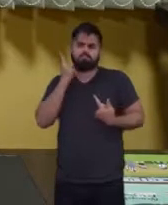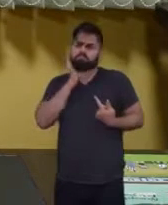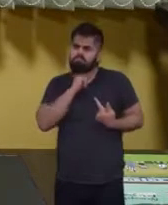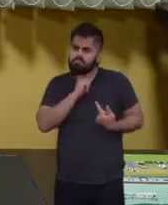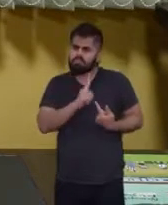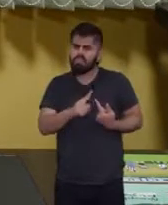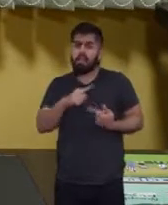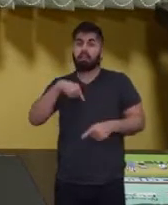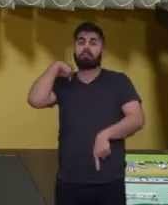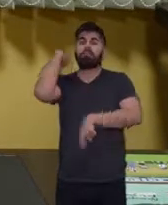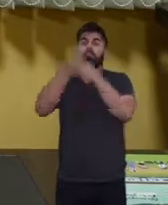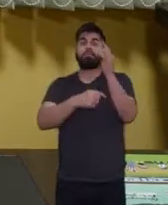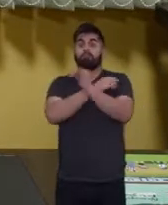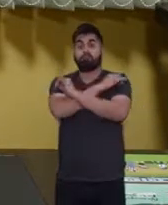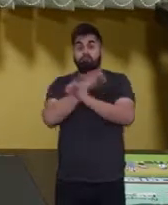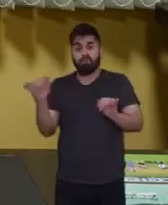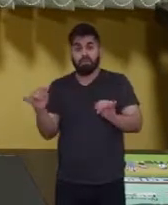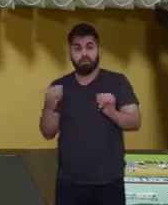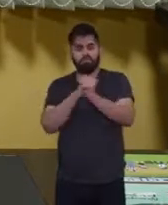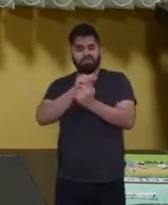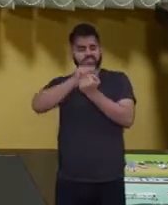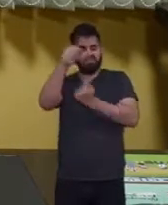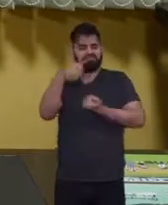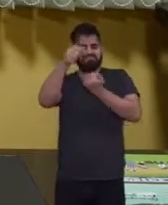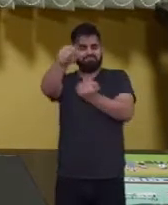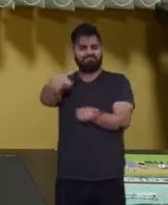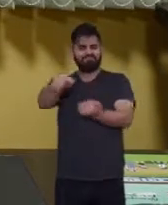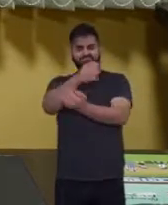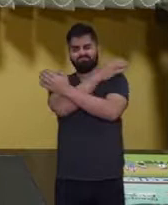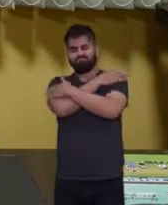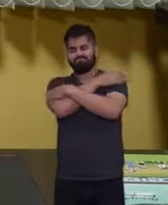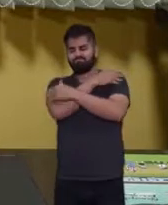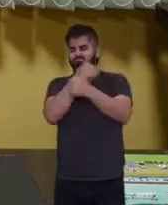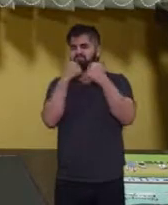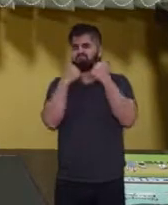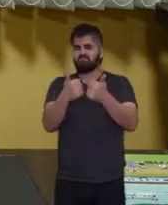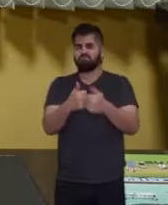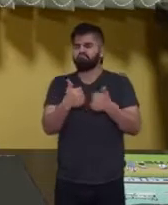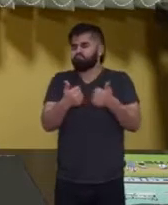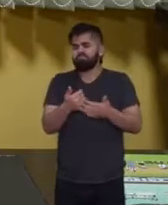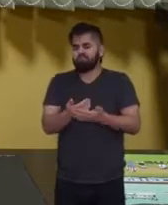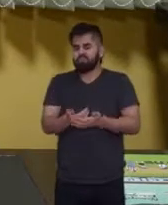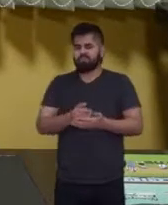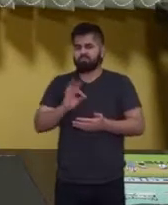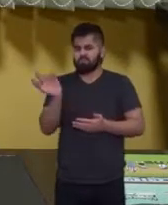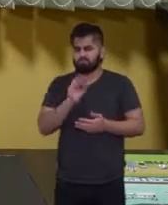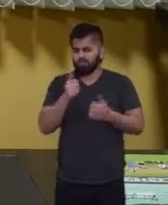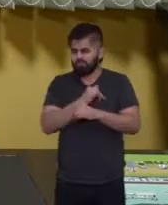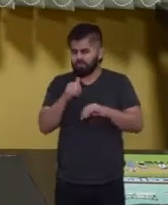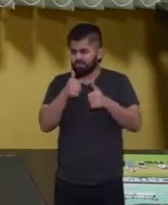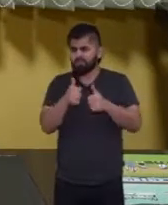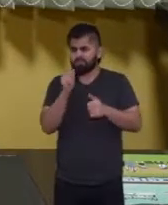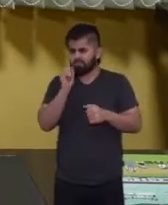un abrazo ese día que concluyan con éxito y con alegría esta Tecnicatura. Un testimonio antes